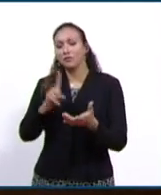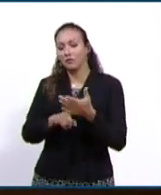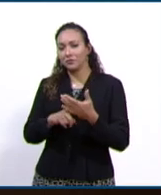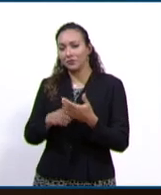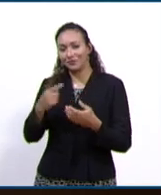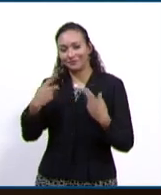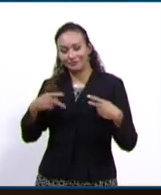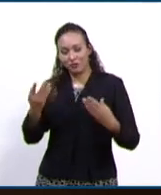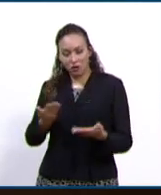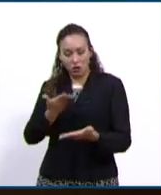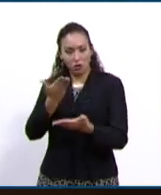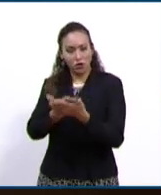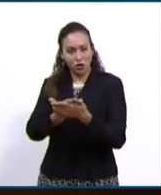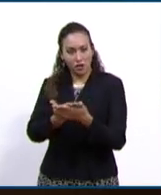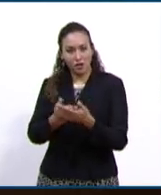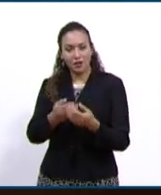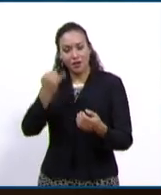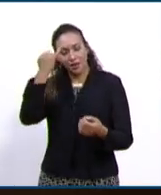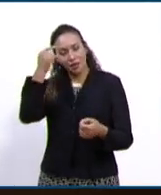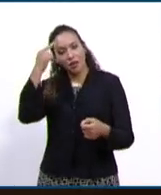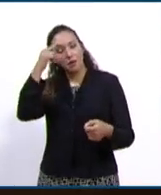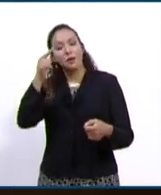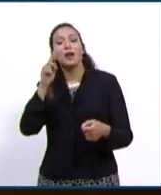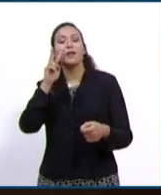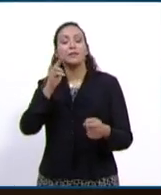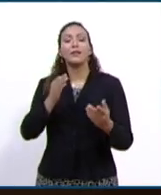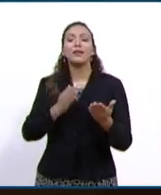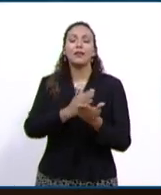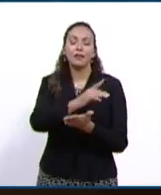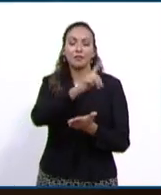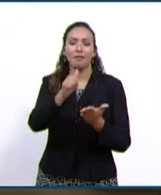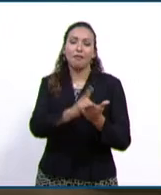fortalecer la seguridad y la impartición de justicia.